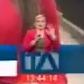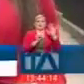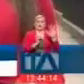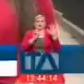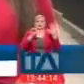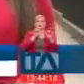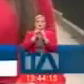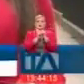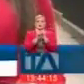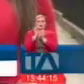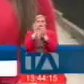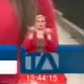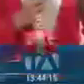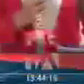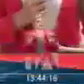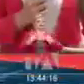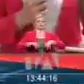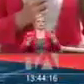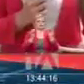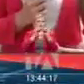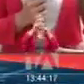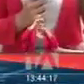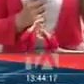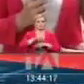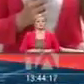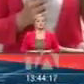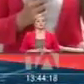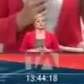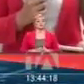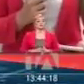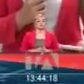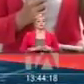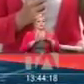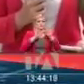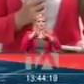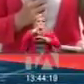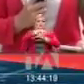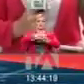les podemos contar al momento. Regresamos con ustedes a estudios. Que tienes más noticias. Una excelente tarde.